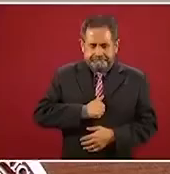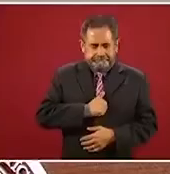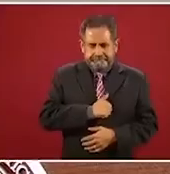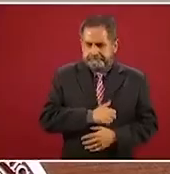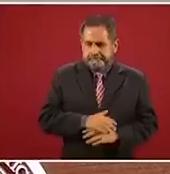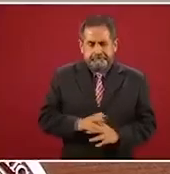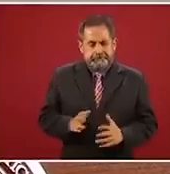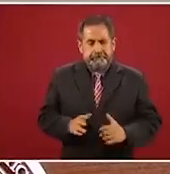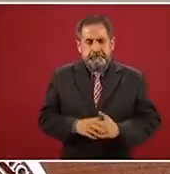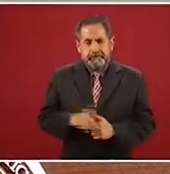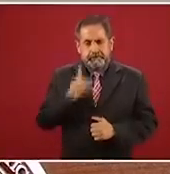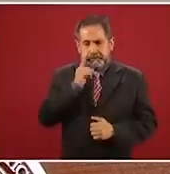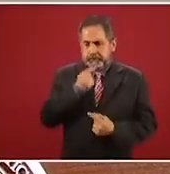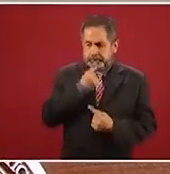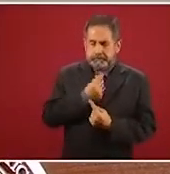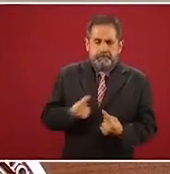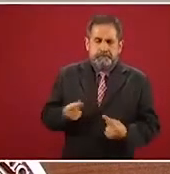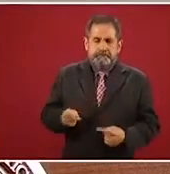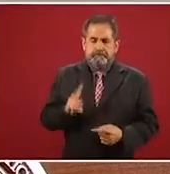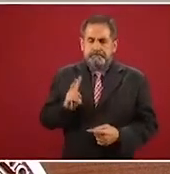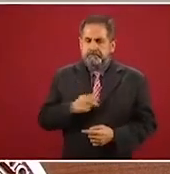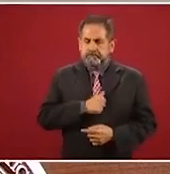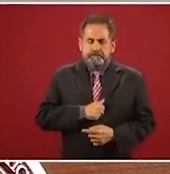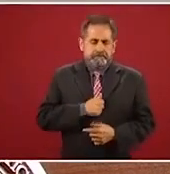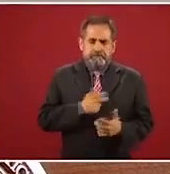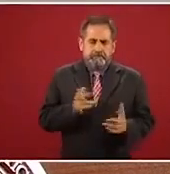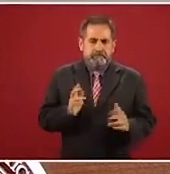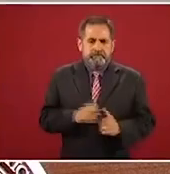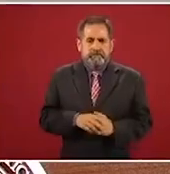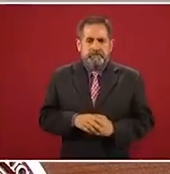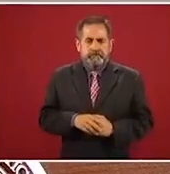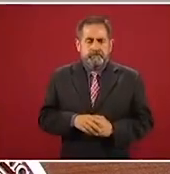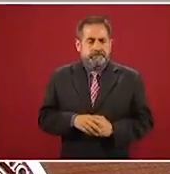de la niña que fue